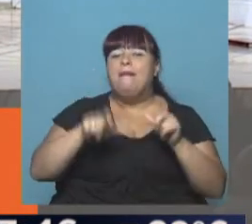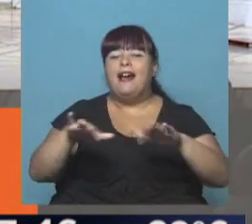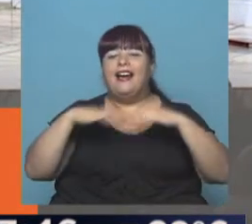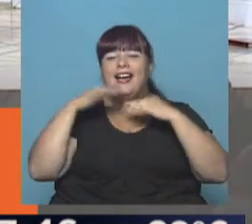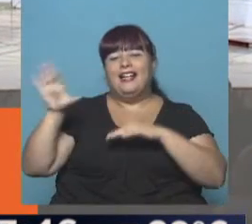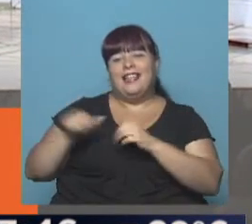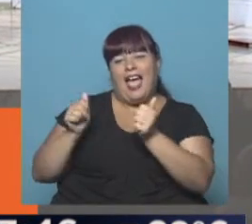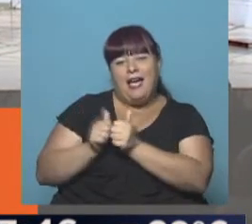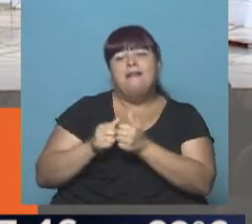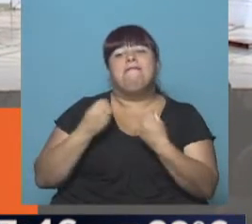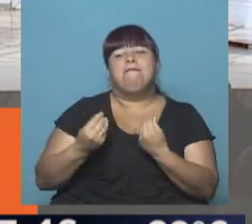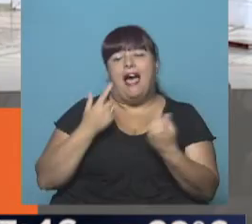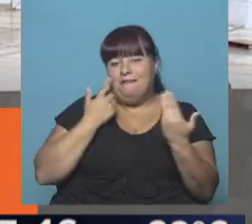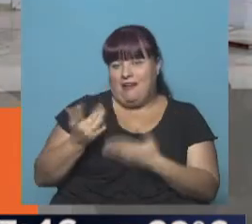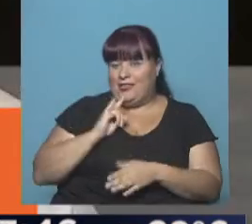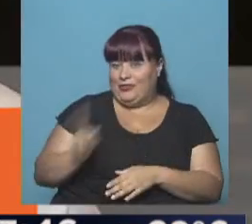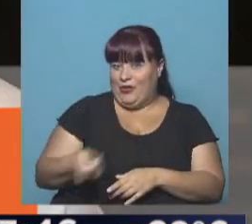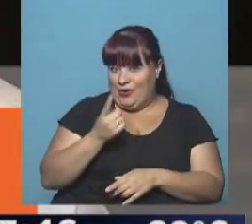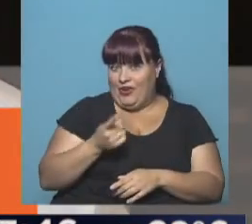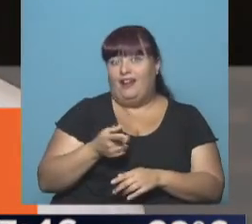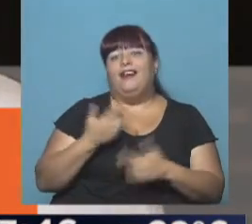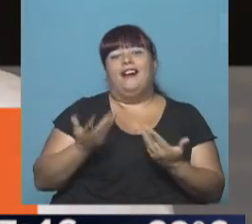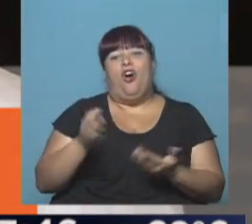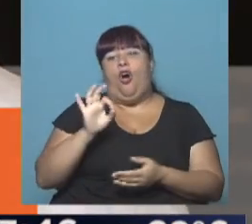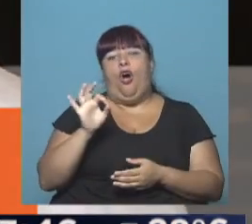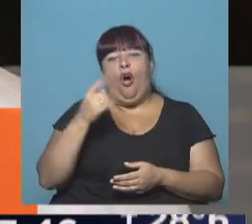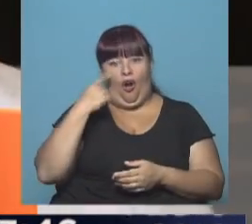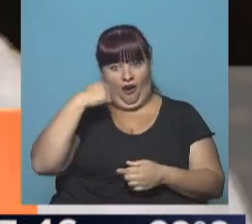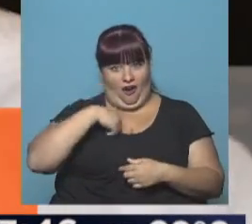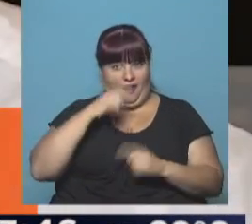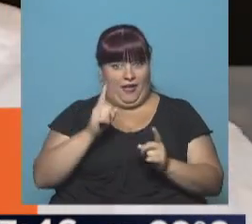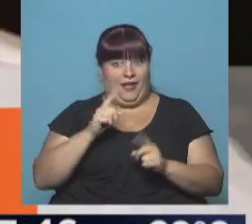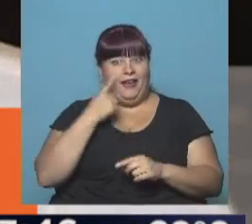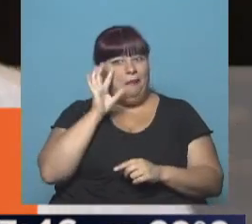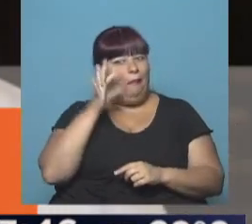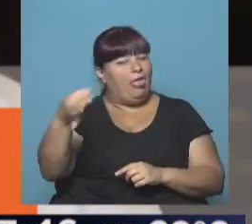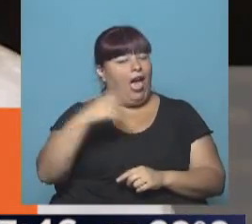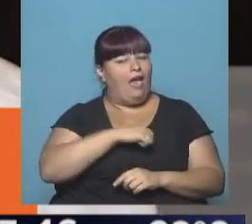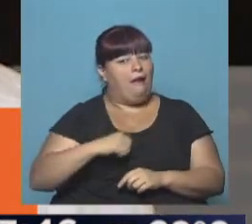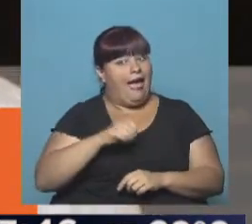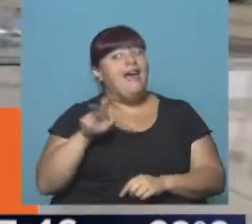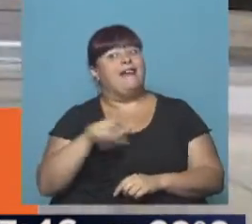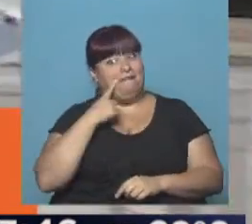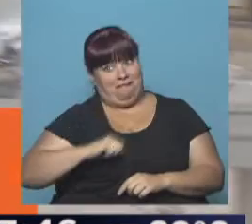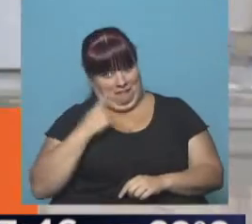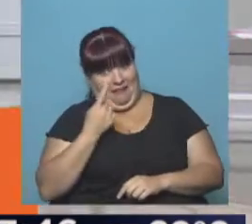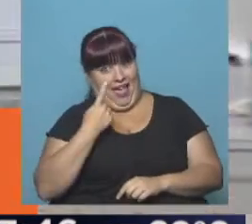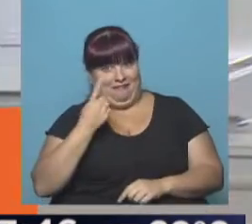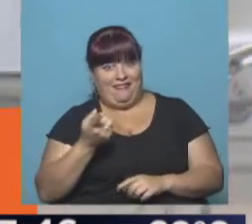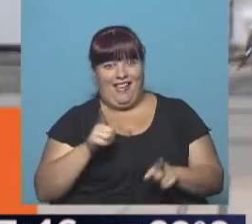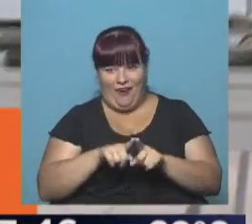siempre trae a alguien para que se vea reflejado este o se ven los típicos codazos ahí está